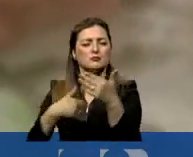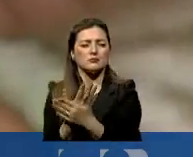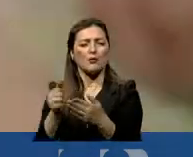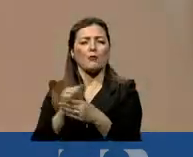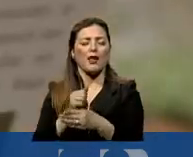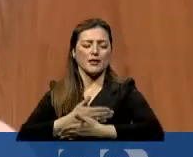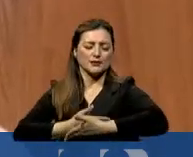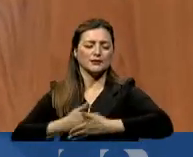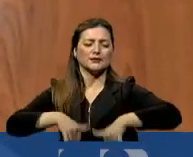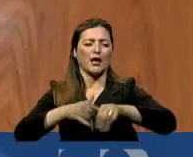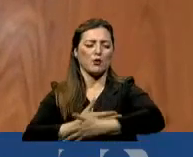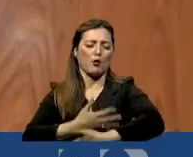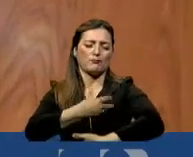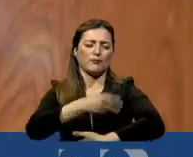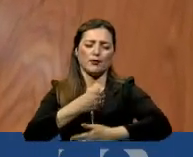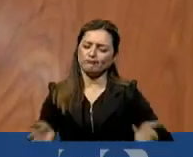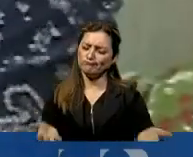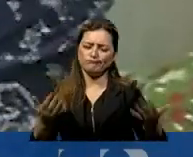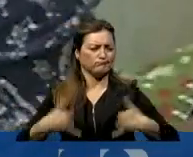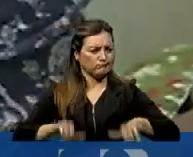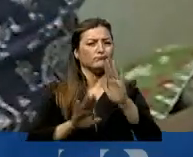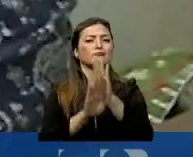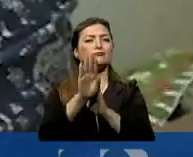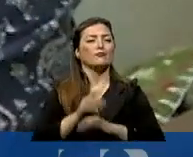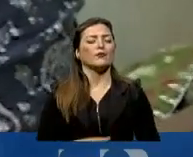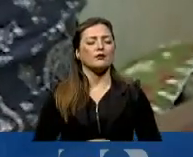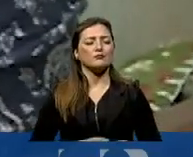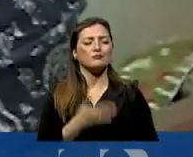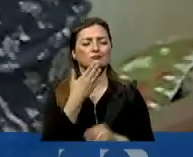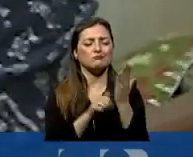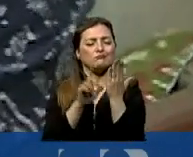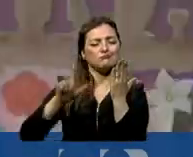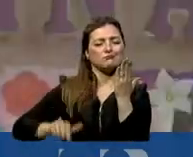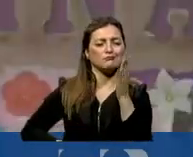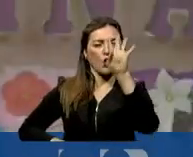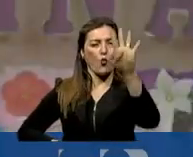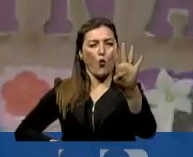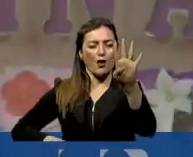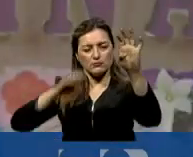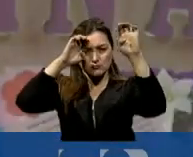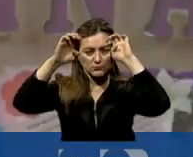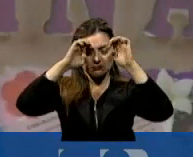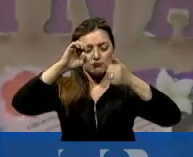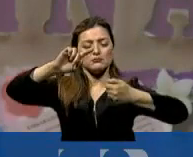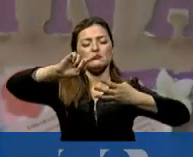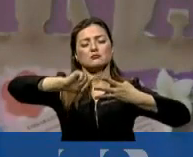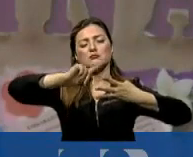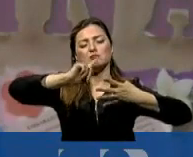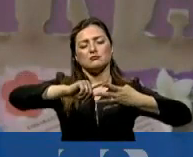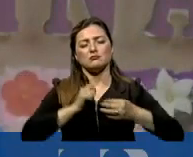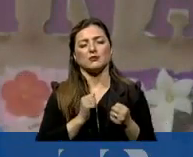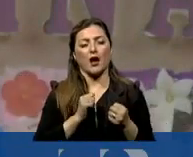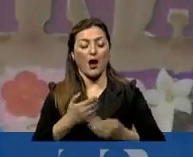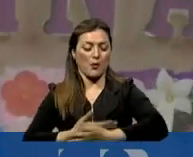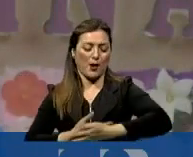la lactancia materna y ahí que la cartera de salud del ecuador la promueve a través de cuatro estrategias el apego precoz que habíamos comentado hace